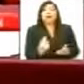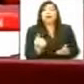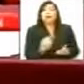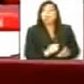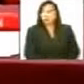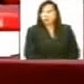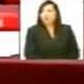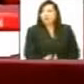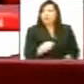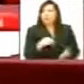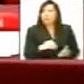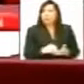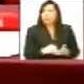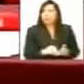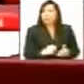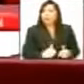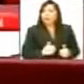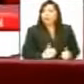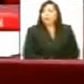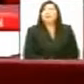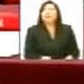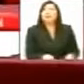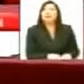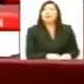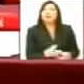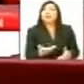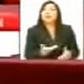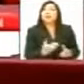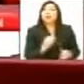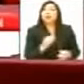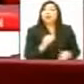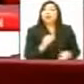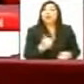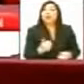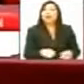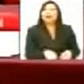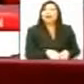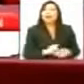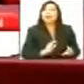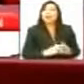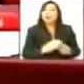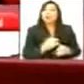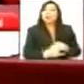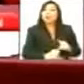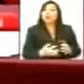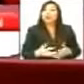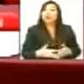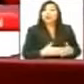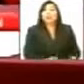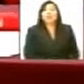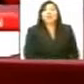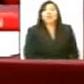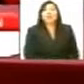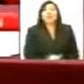solamente entre la Convención de las Naciones Unidas, sino también aquí en la OEA y las convenciones interamericanas. Yo